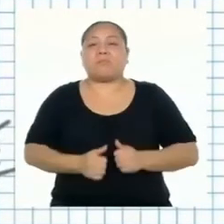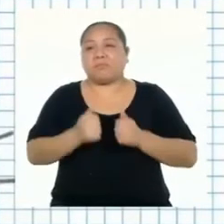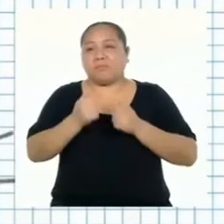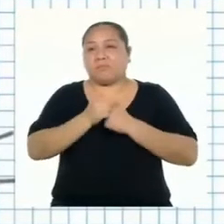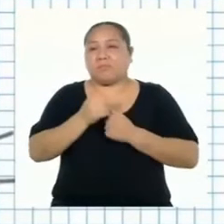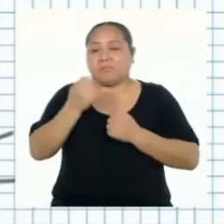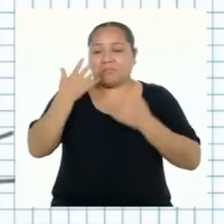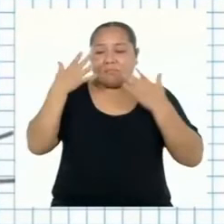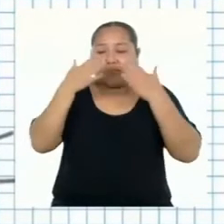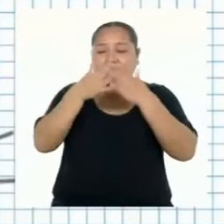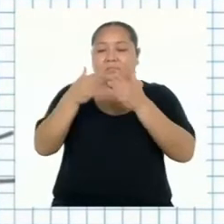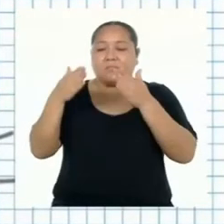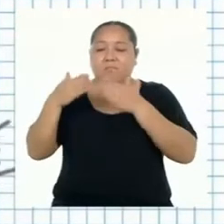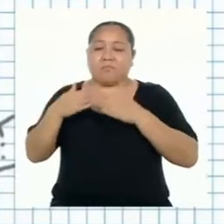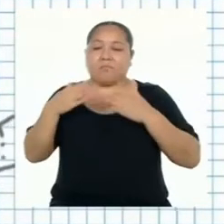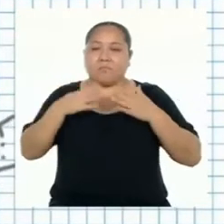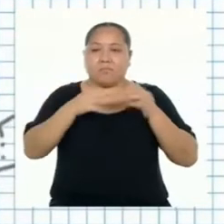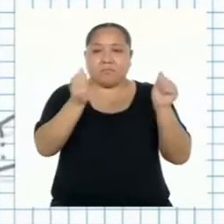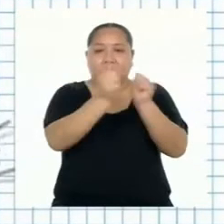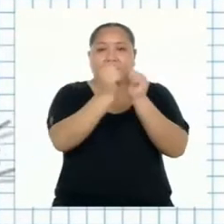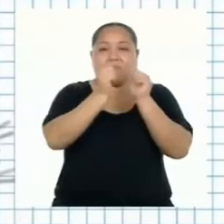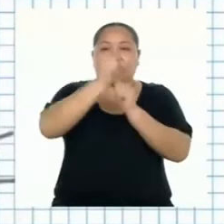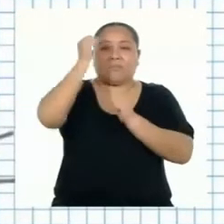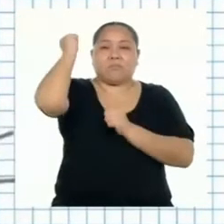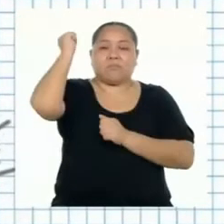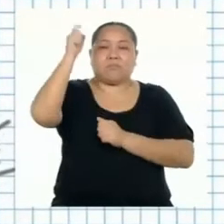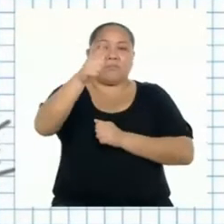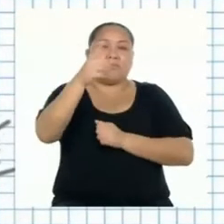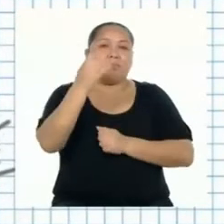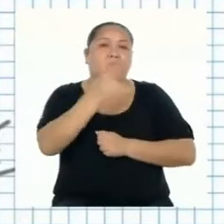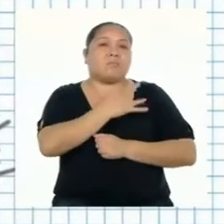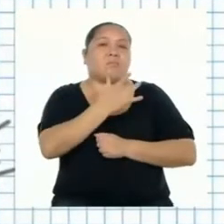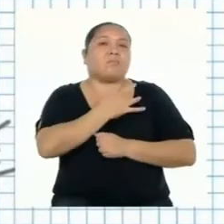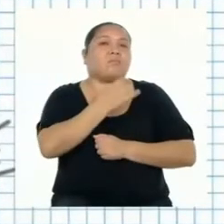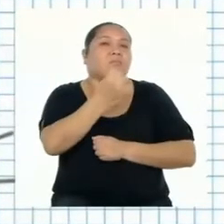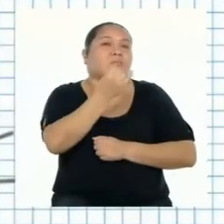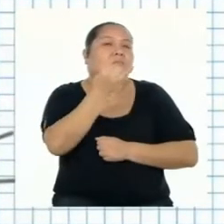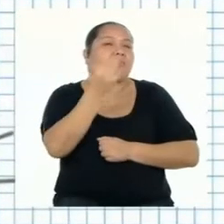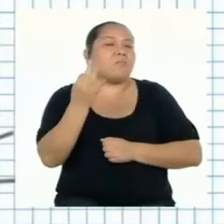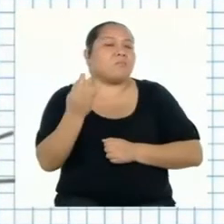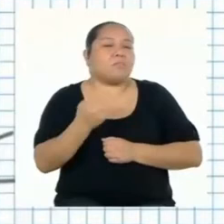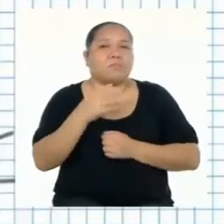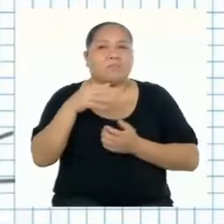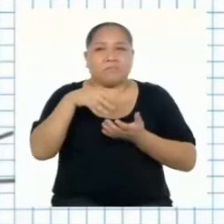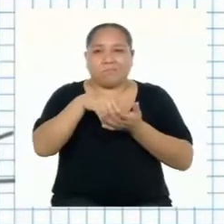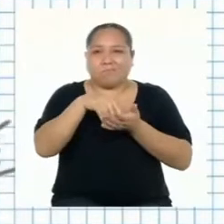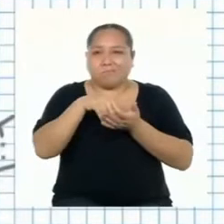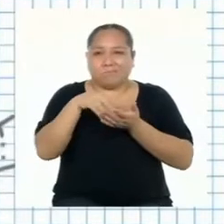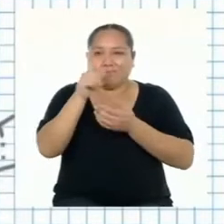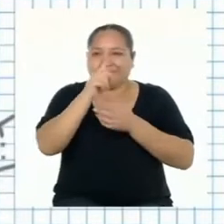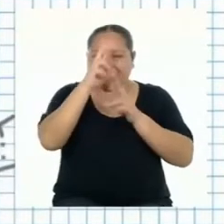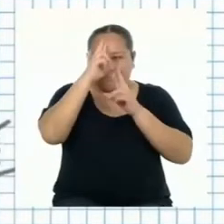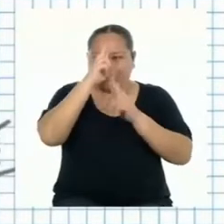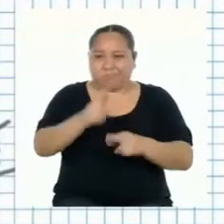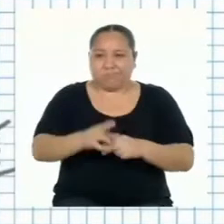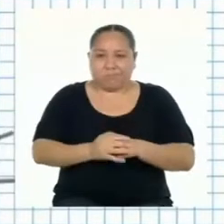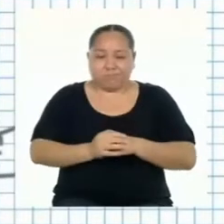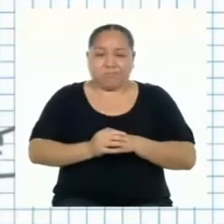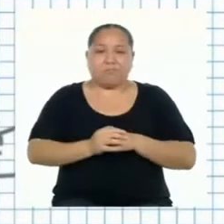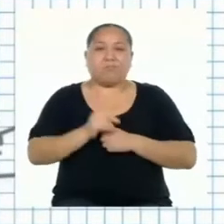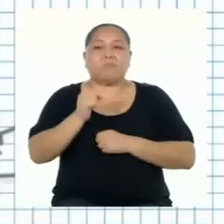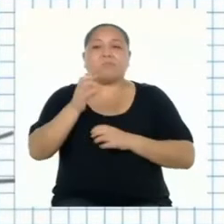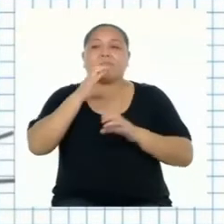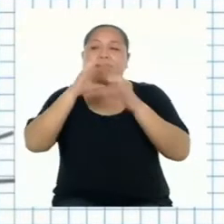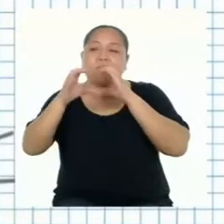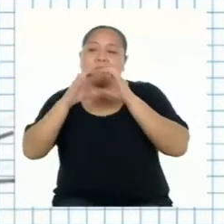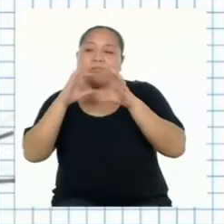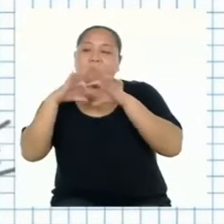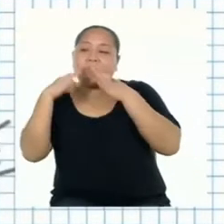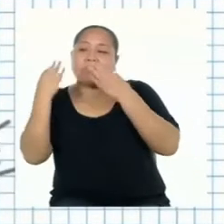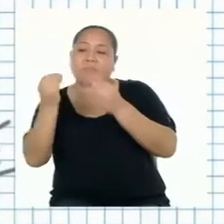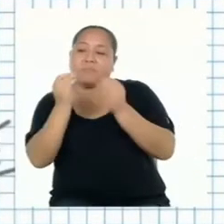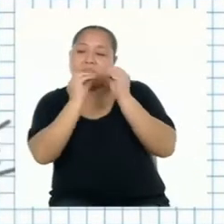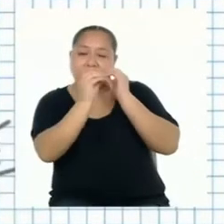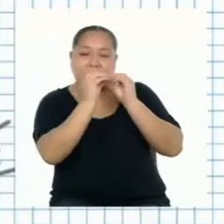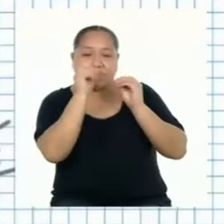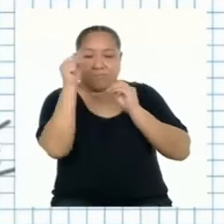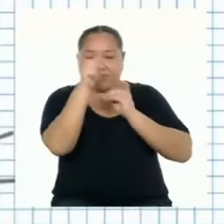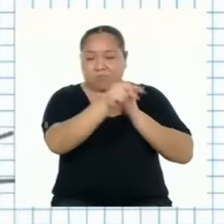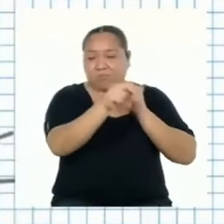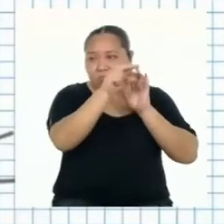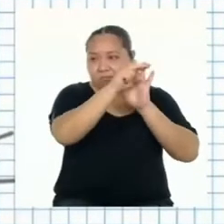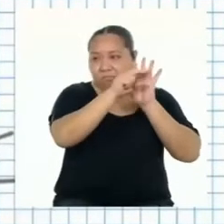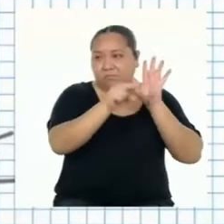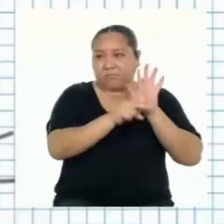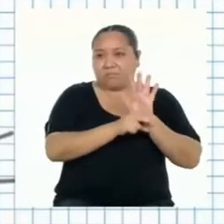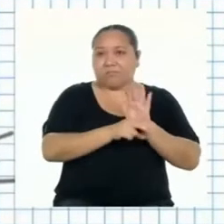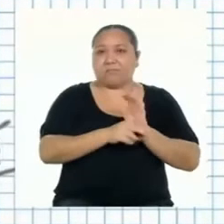deben basarse en los derechos. Si sientes que hay alguna que los vulnera, conversen en familia para reajustar esa